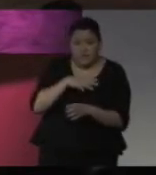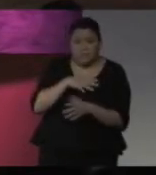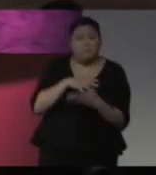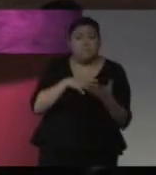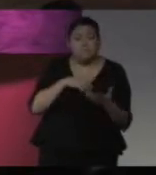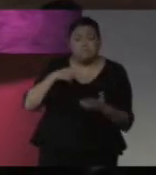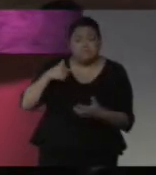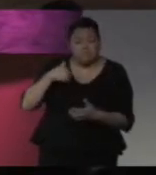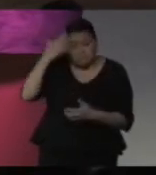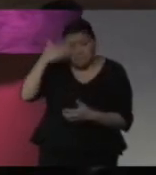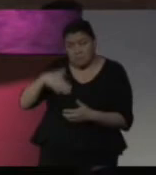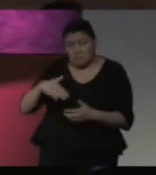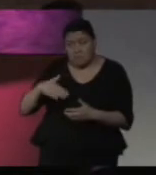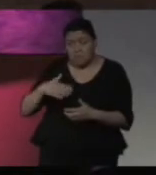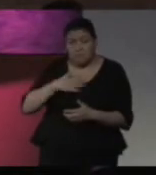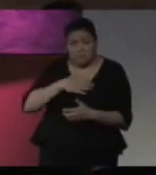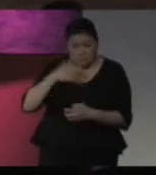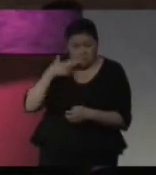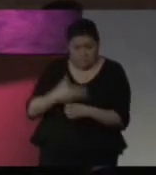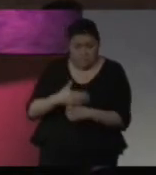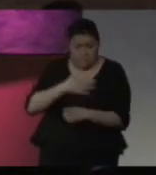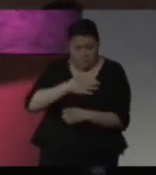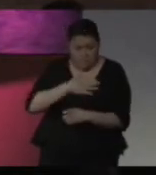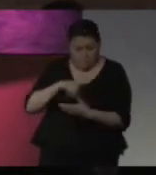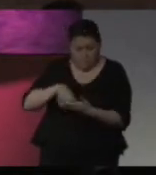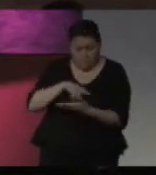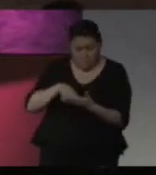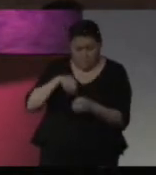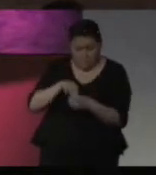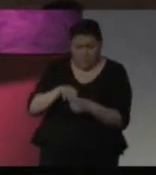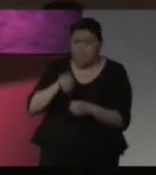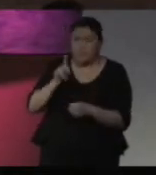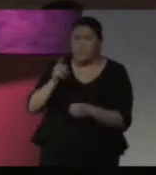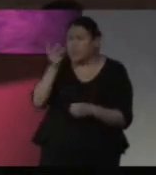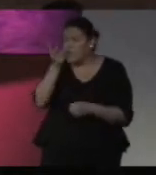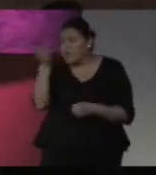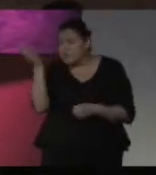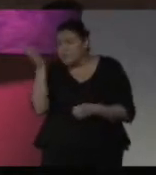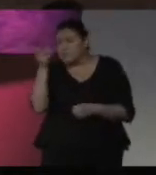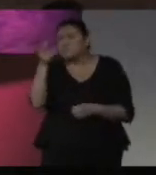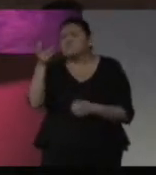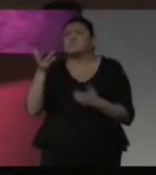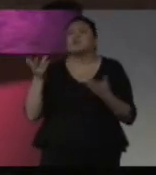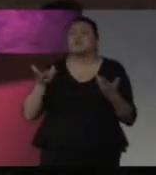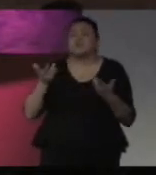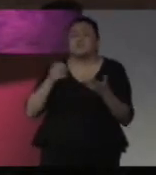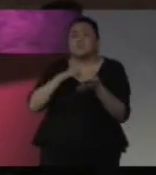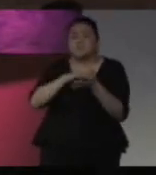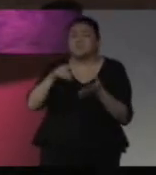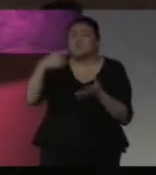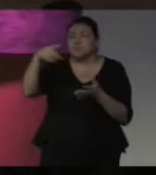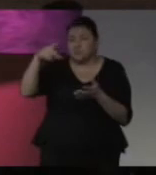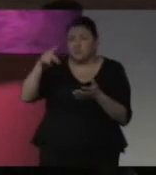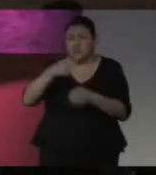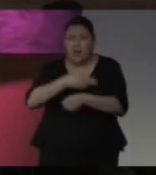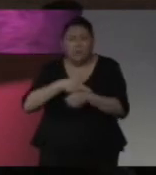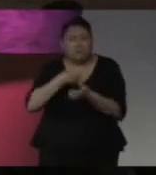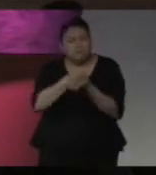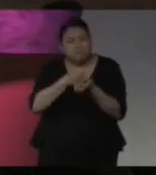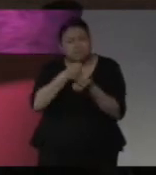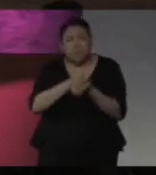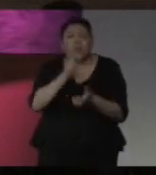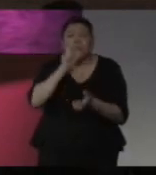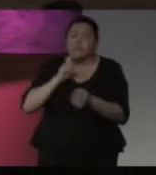Sé que tengo algo que hacer, ¿no? ¿Y qué están haciendo ustedes? No sé… la lucha de ustedes, de las